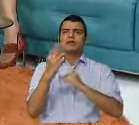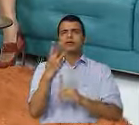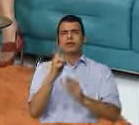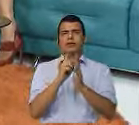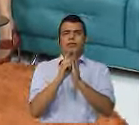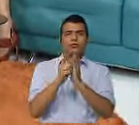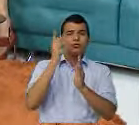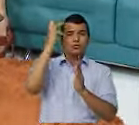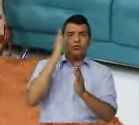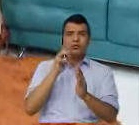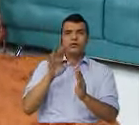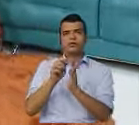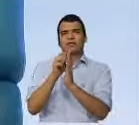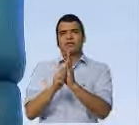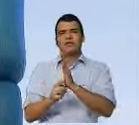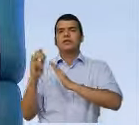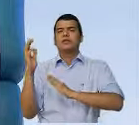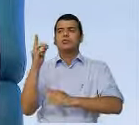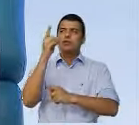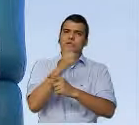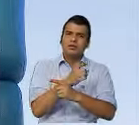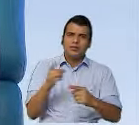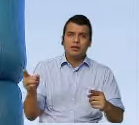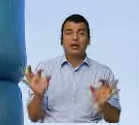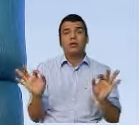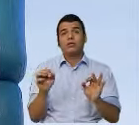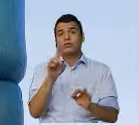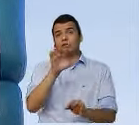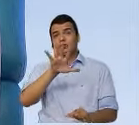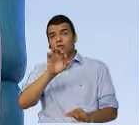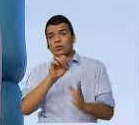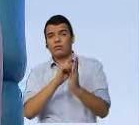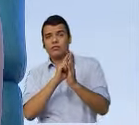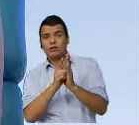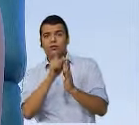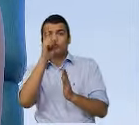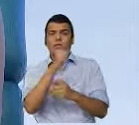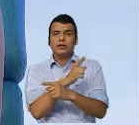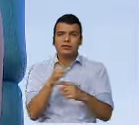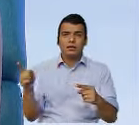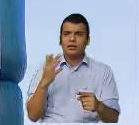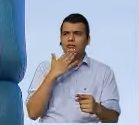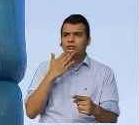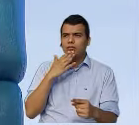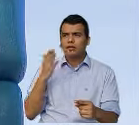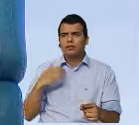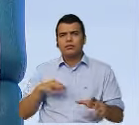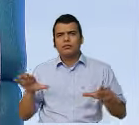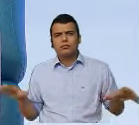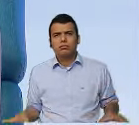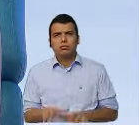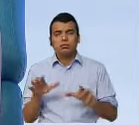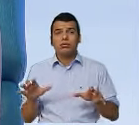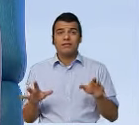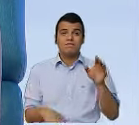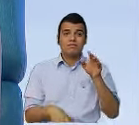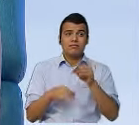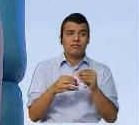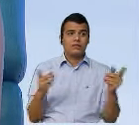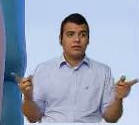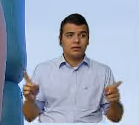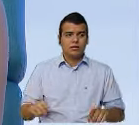diarios 5 veces a la semana, o completar 150 minutos a la semana. Tener realmente